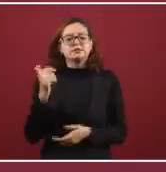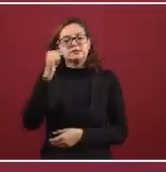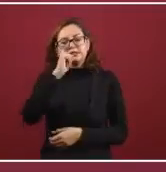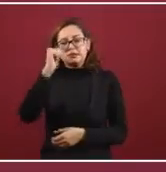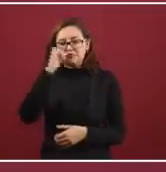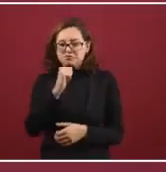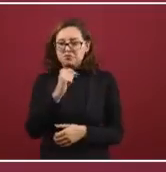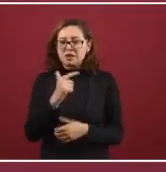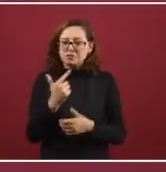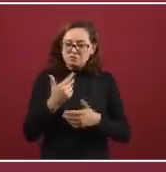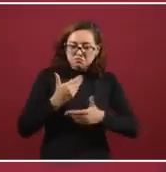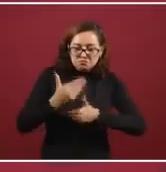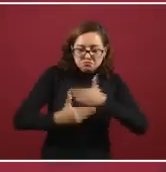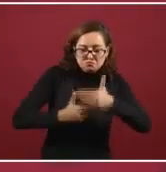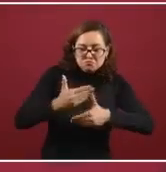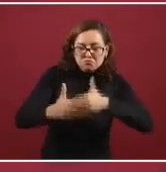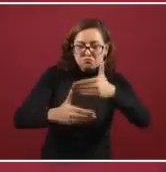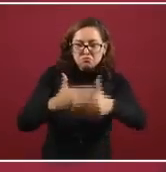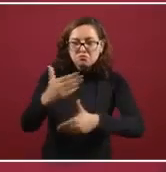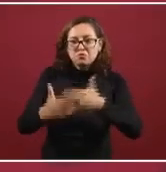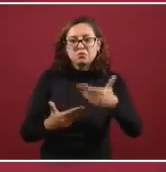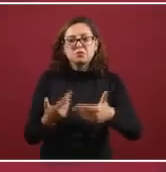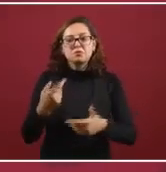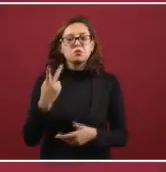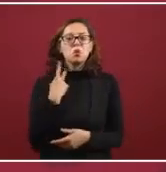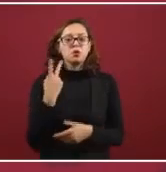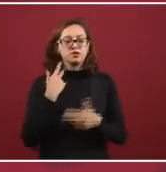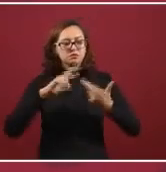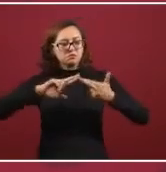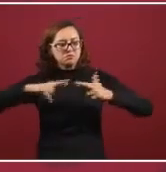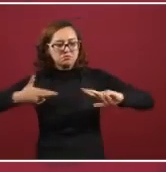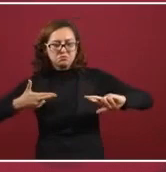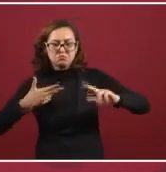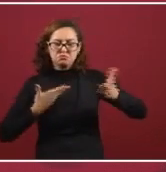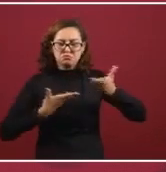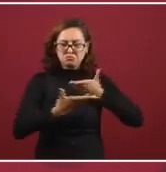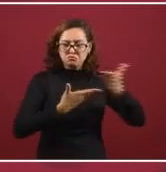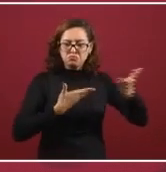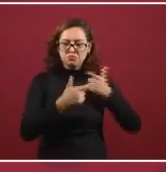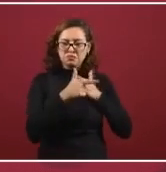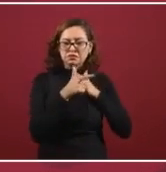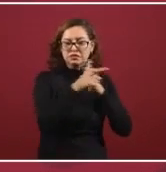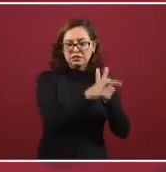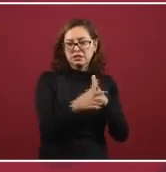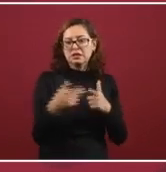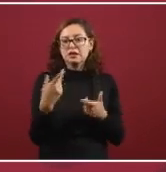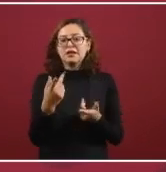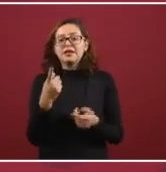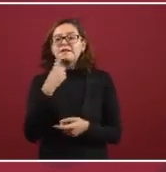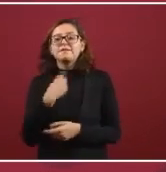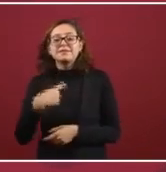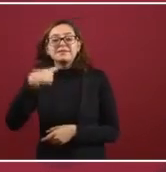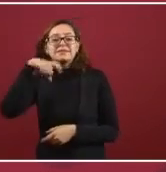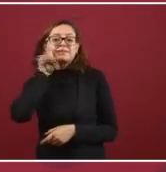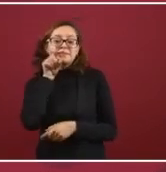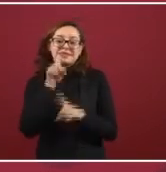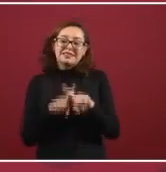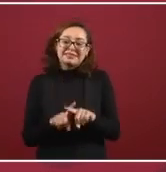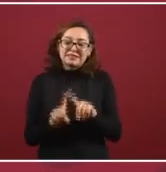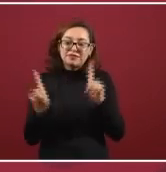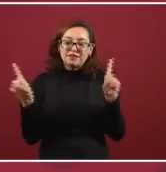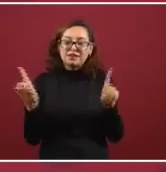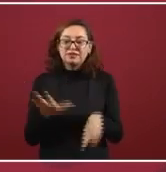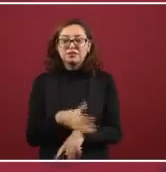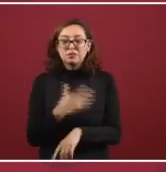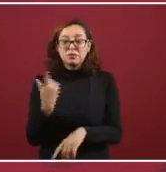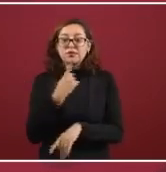el procedimiento sin que sea materia de la relación política bilateral. Lo del tomate es una excepción ahora, porque